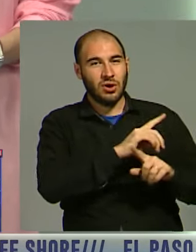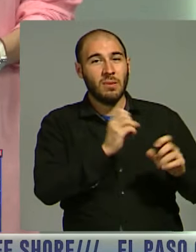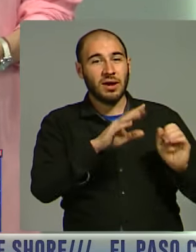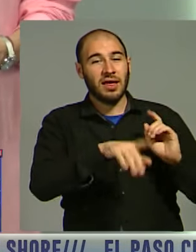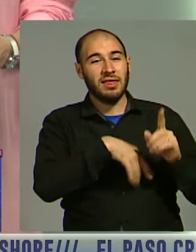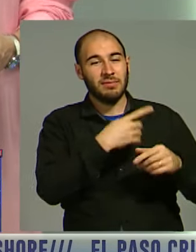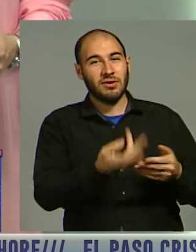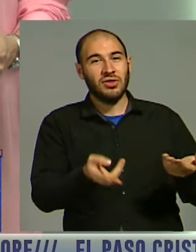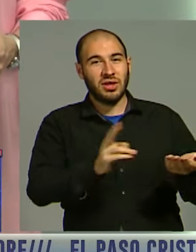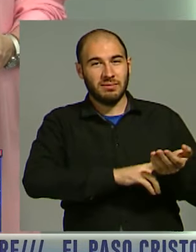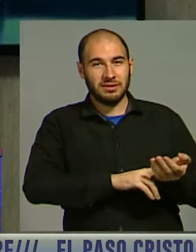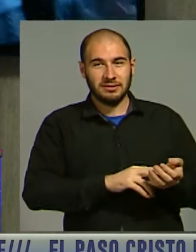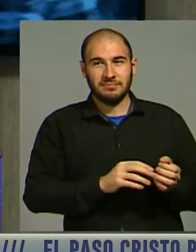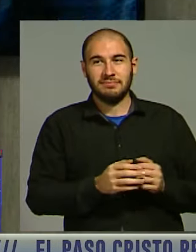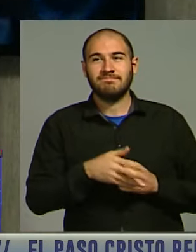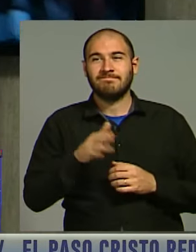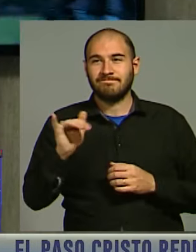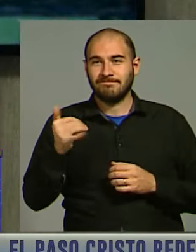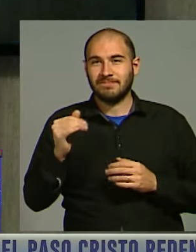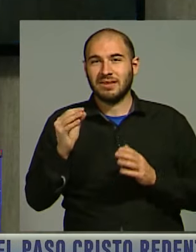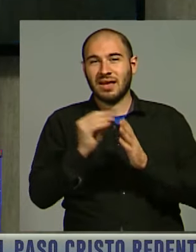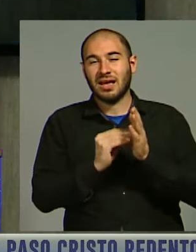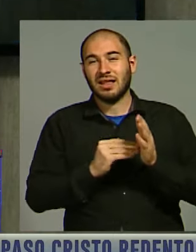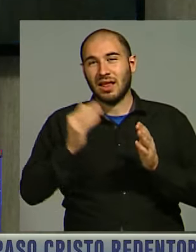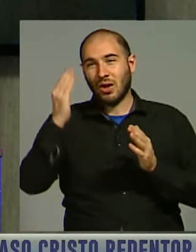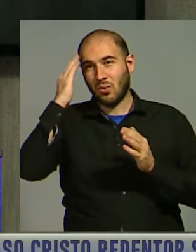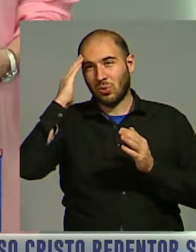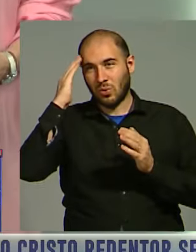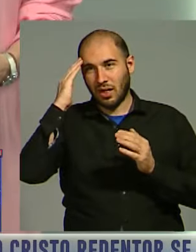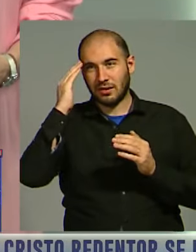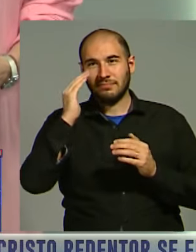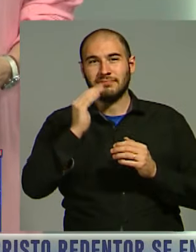ratito estamos de vuelta con vos. Sí, con la agenda cultural, obviamente. Así